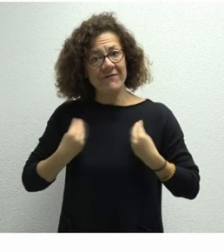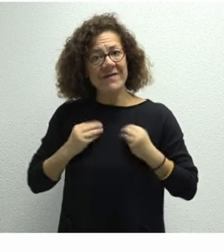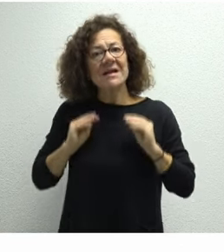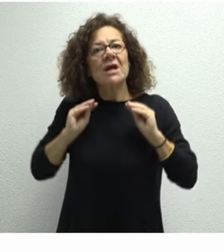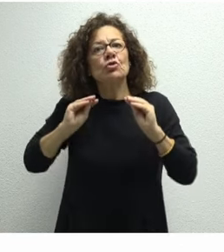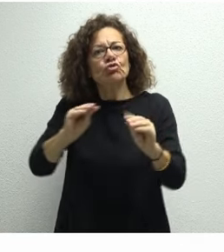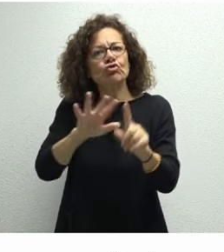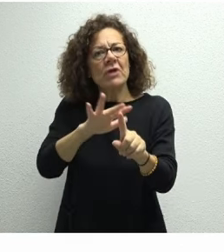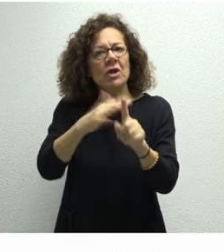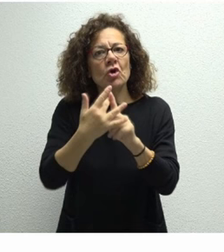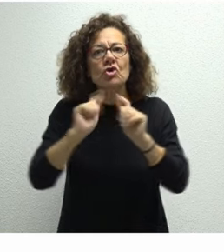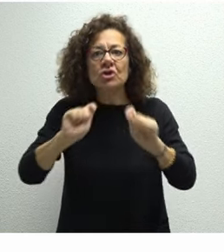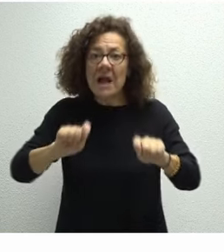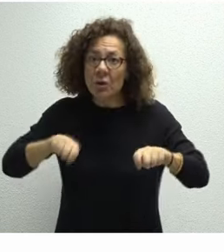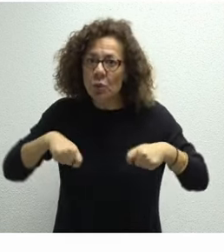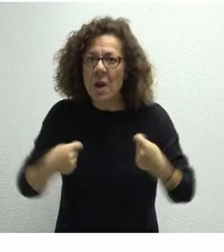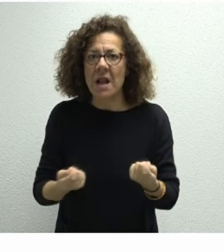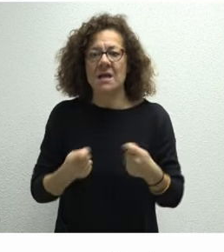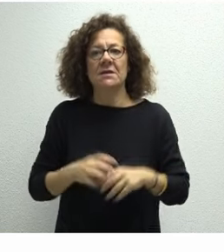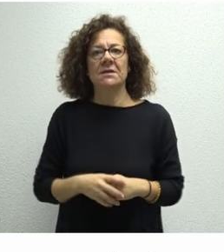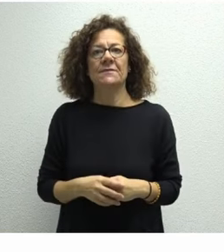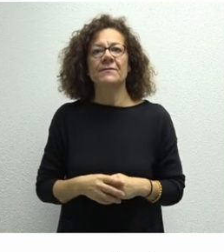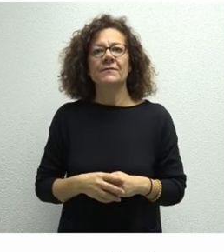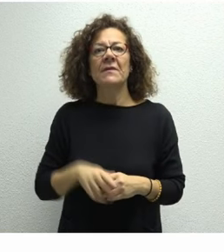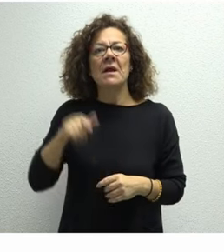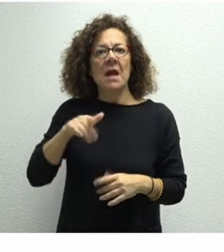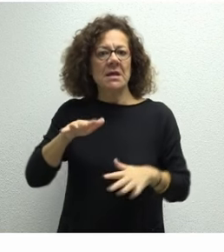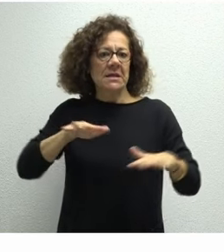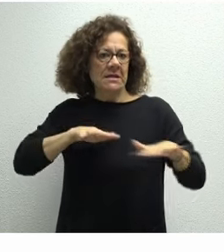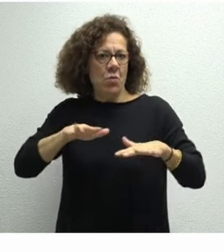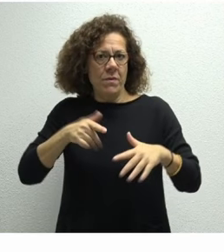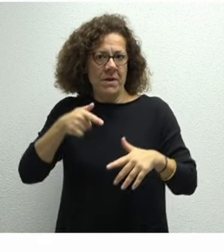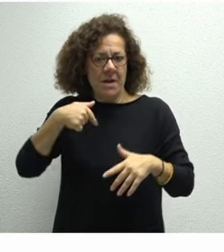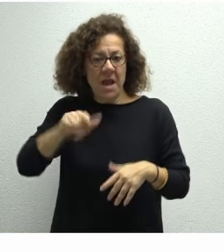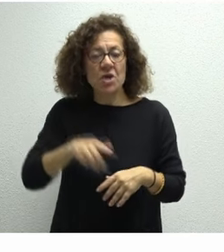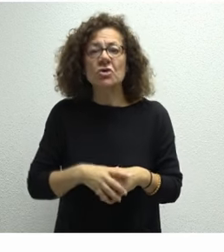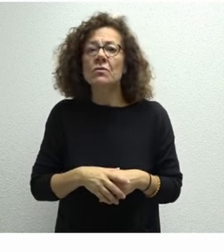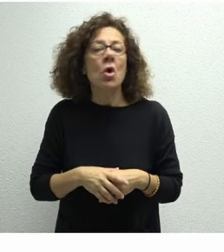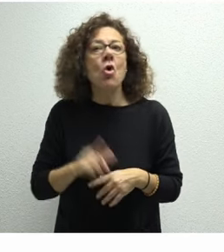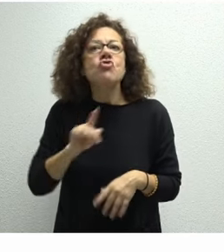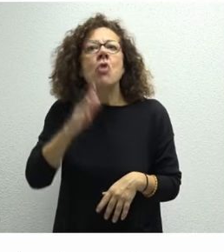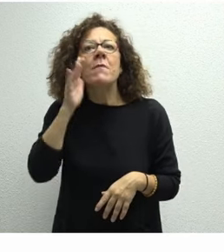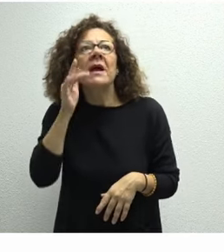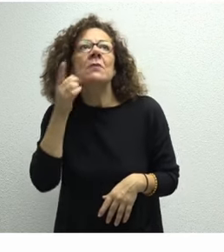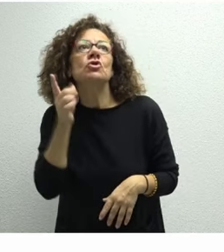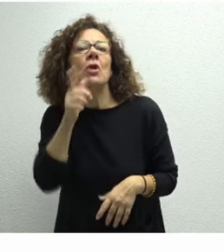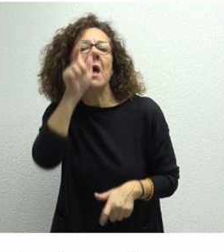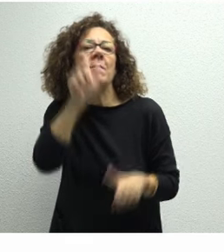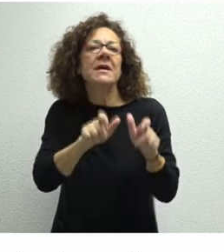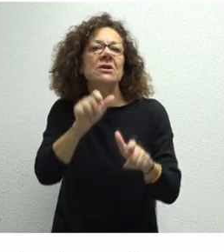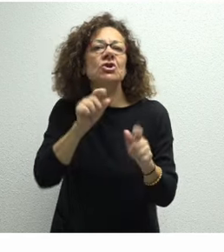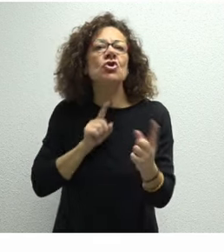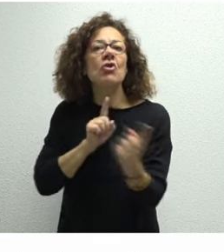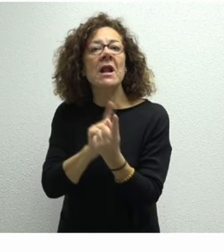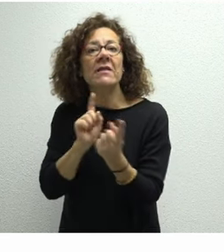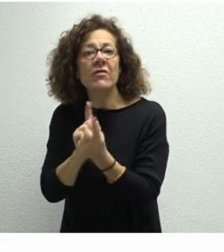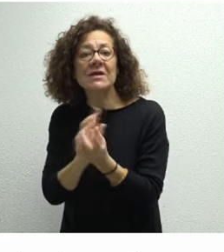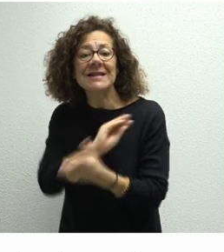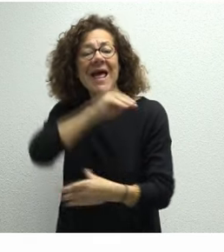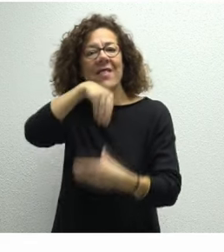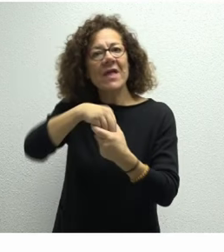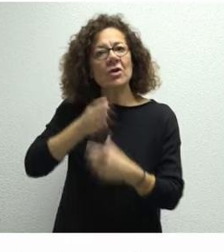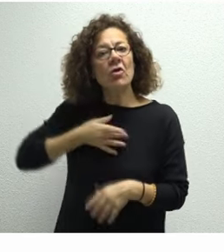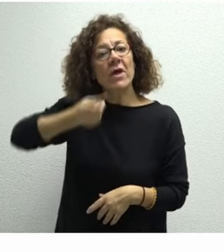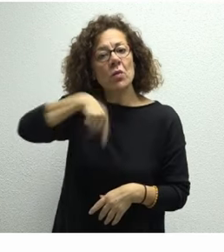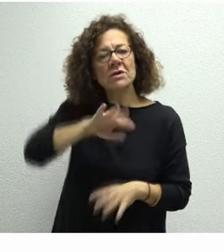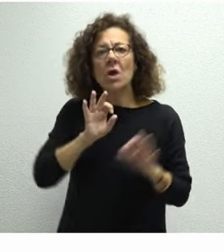entornos naturales de en los que se desenvuelven ya no nos imaginamos solo con que la personalización se esté dando dentro de nuestra